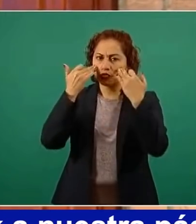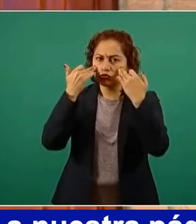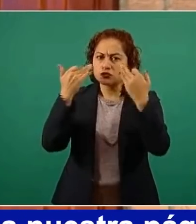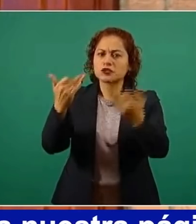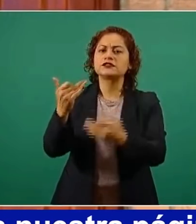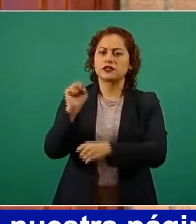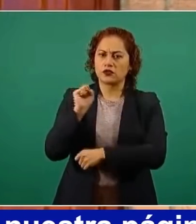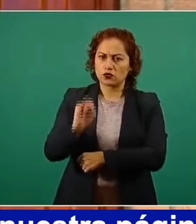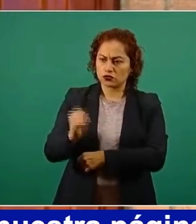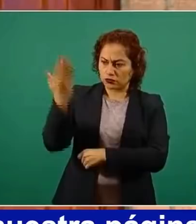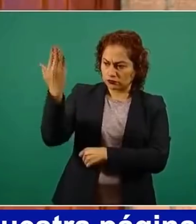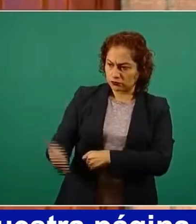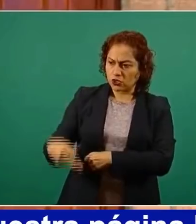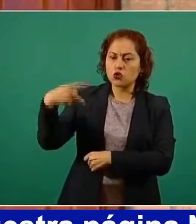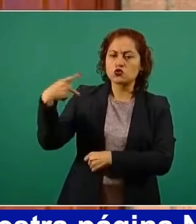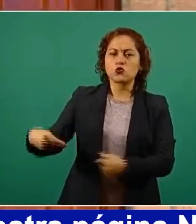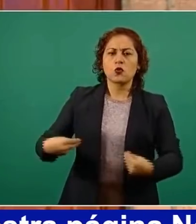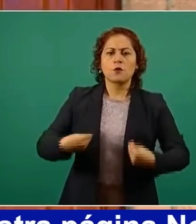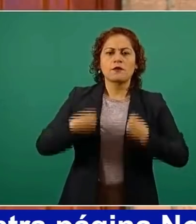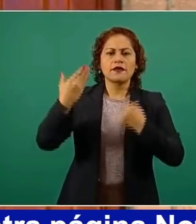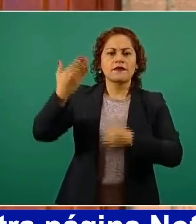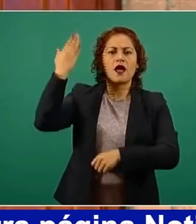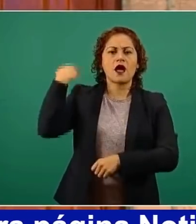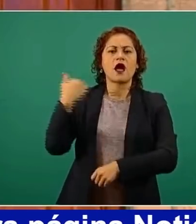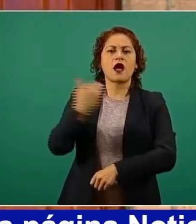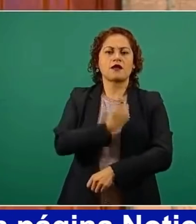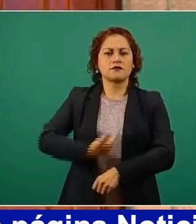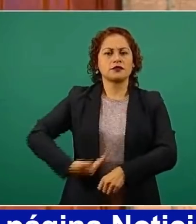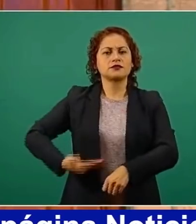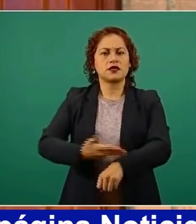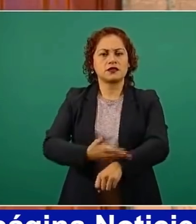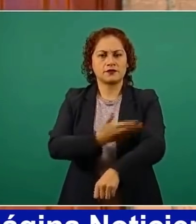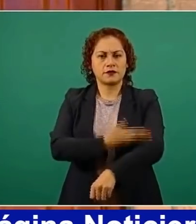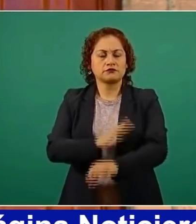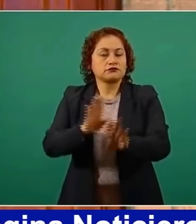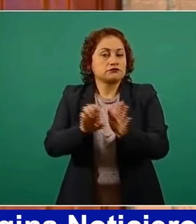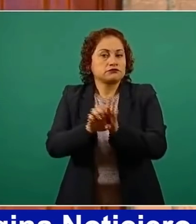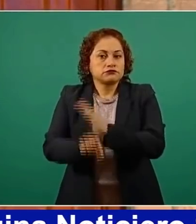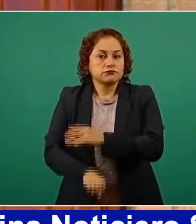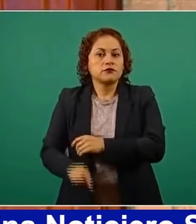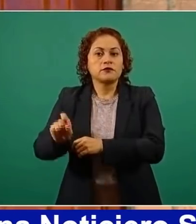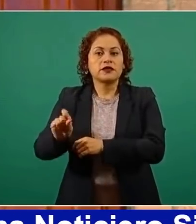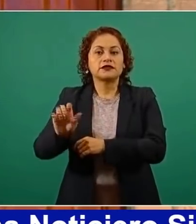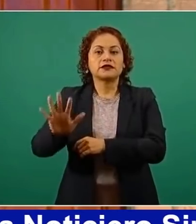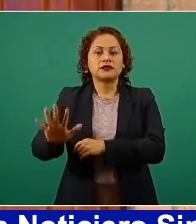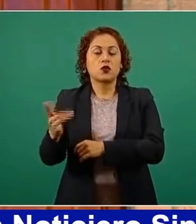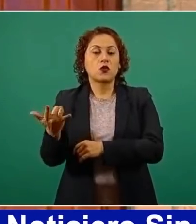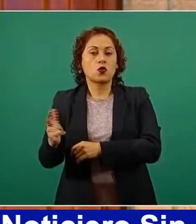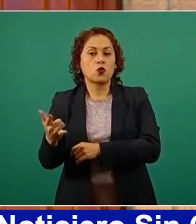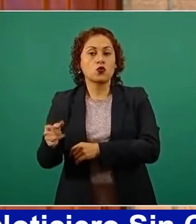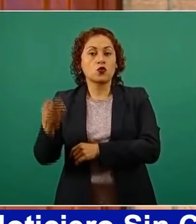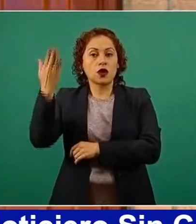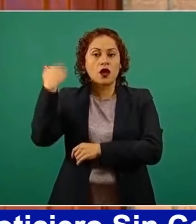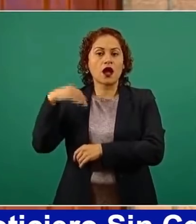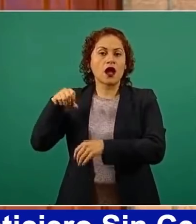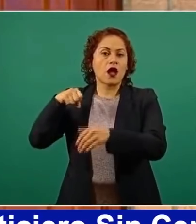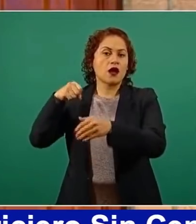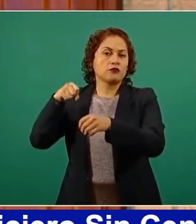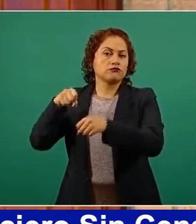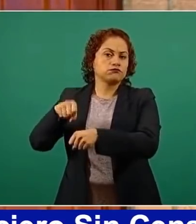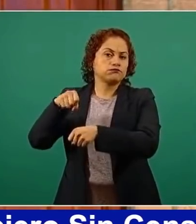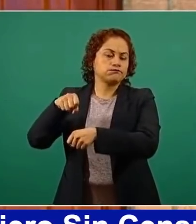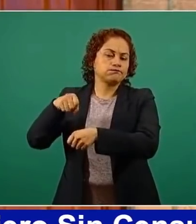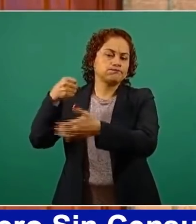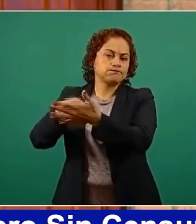del presidente Madero. Por ejemplo, el 25 de julio, en un mitin en Pachuca, Hidalgo, un diputado expresa que